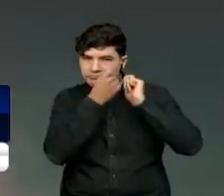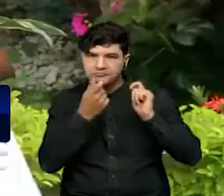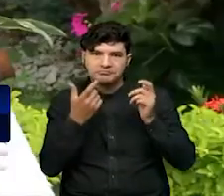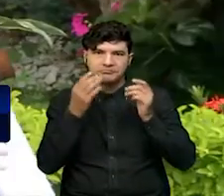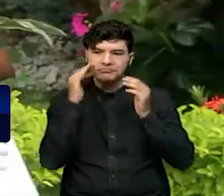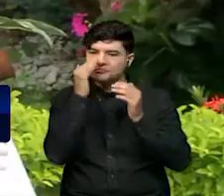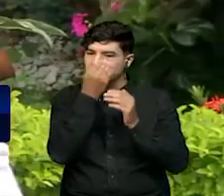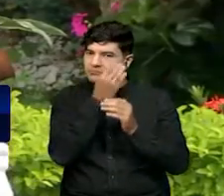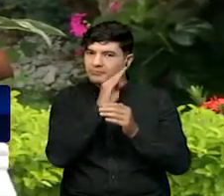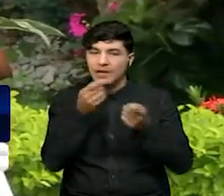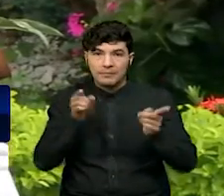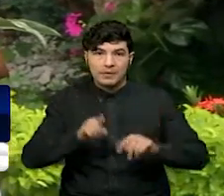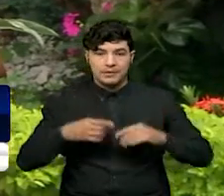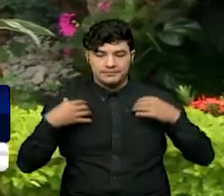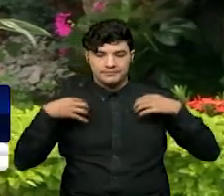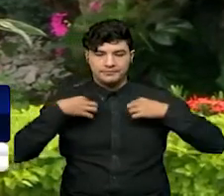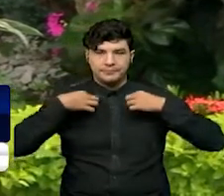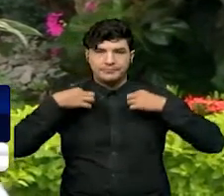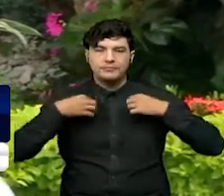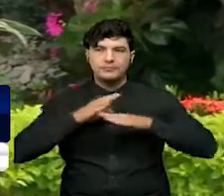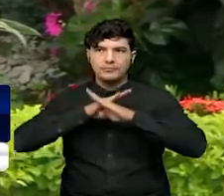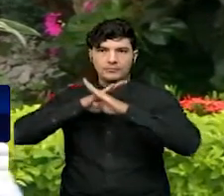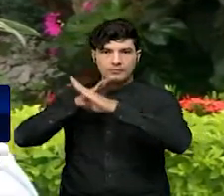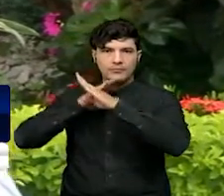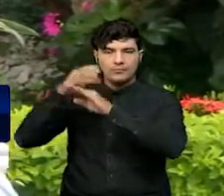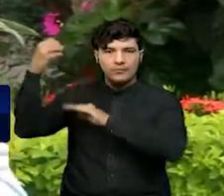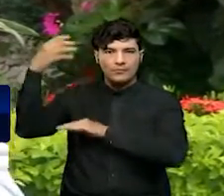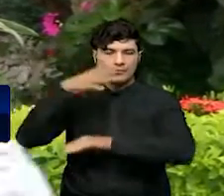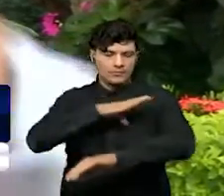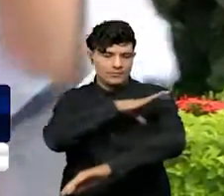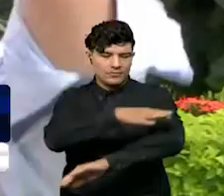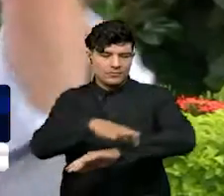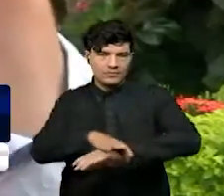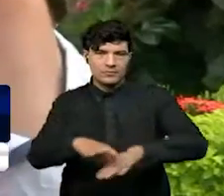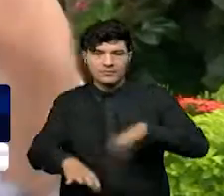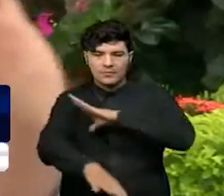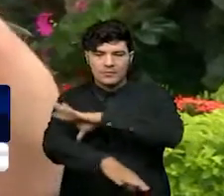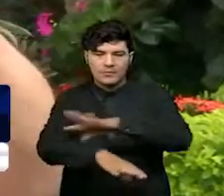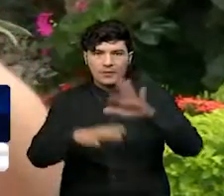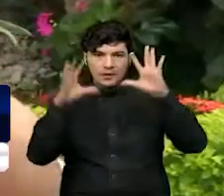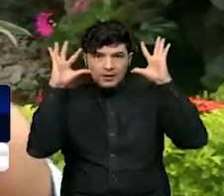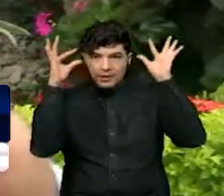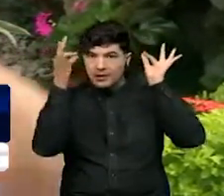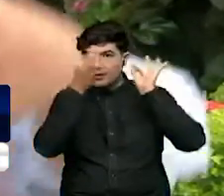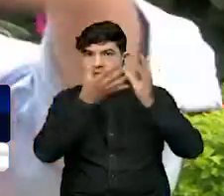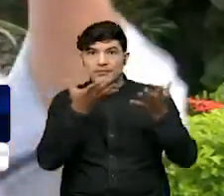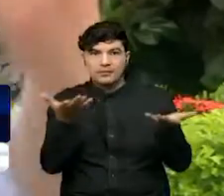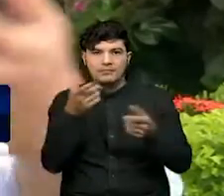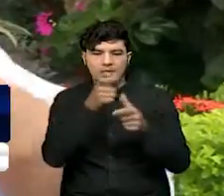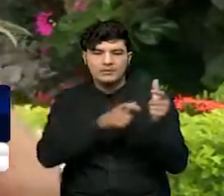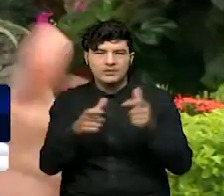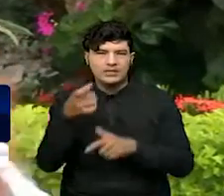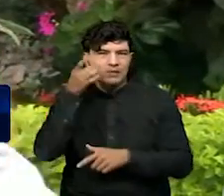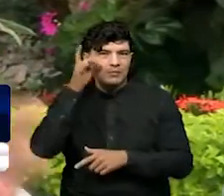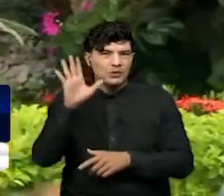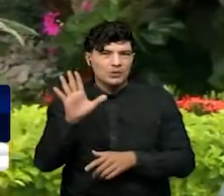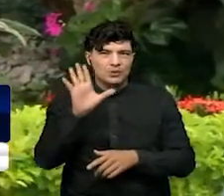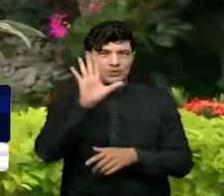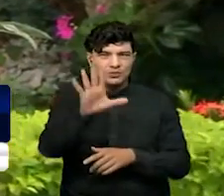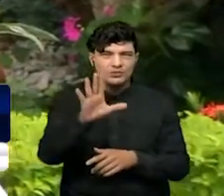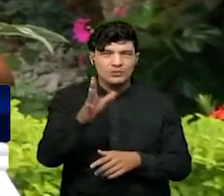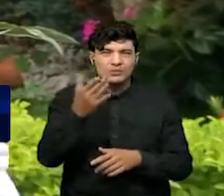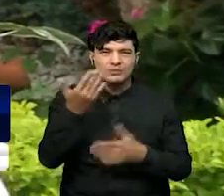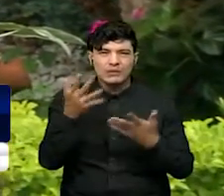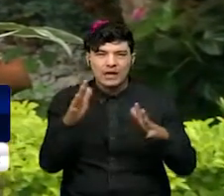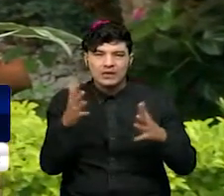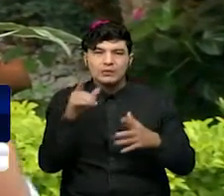recomendable que usen ropa que los proteja del sol camisas manga larga sombreros las personas de pronto que están expuesta en el